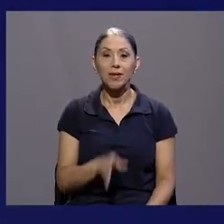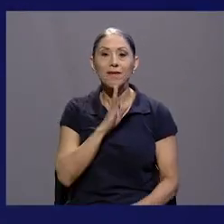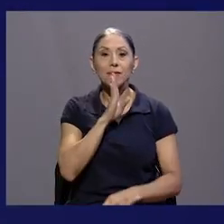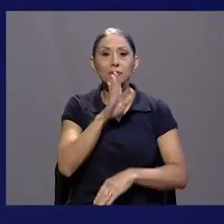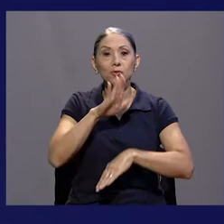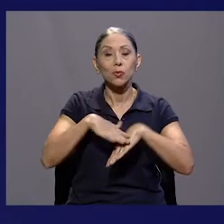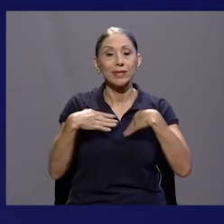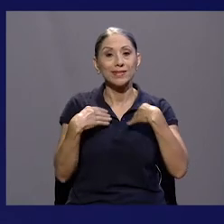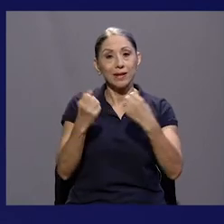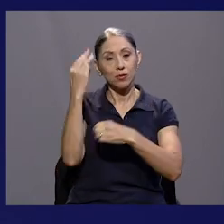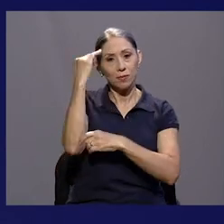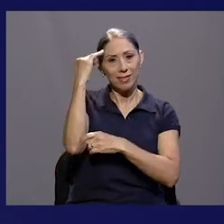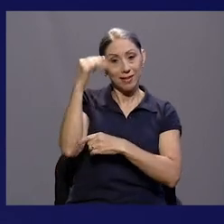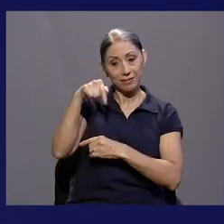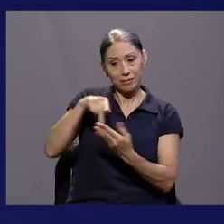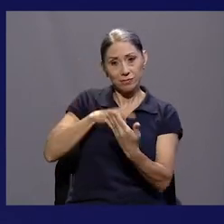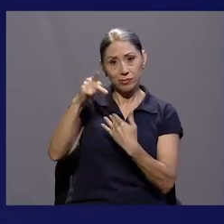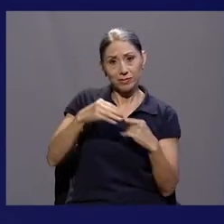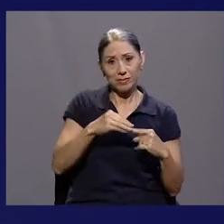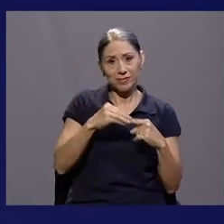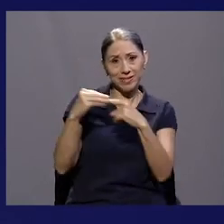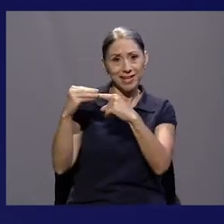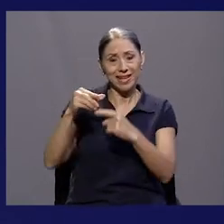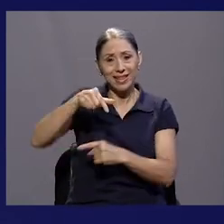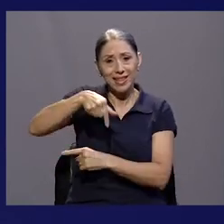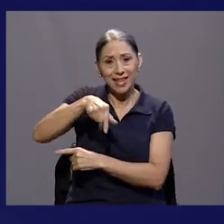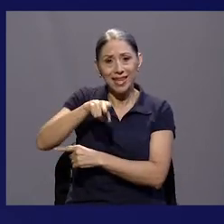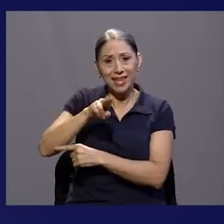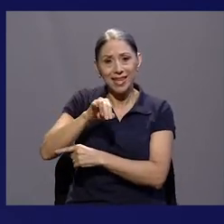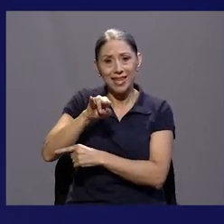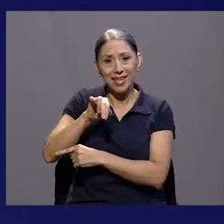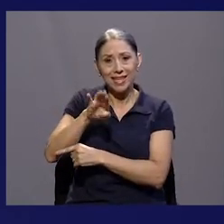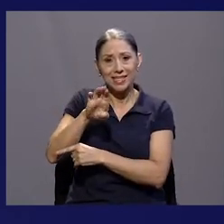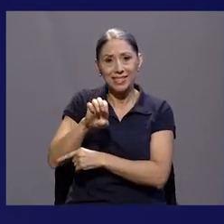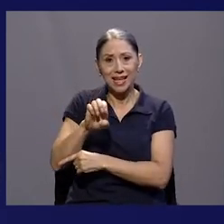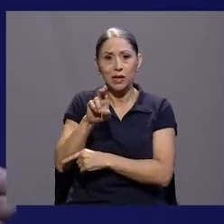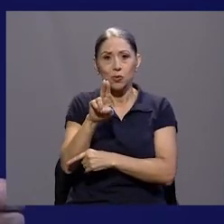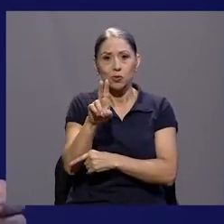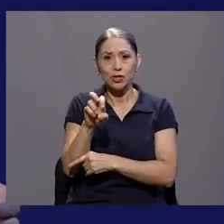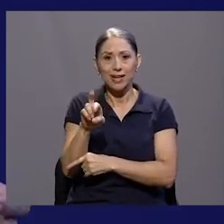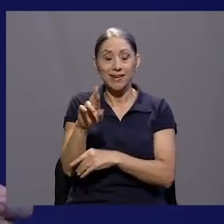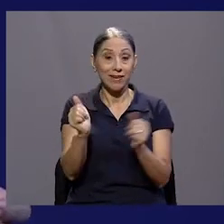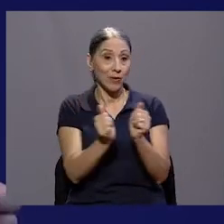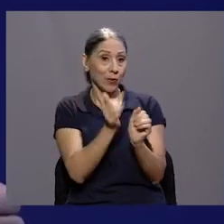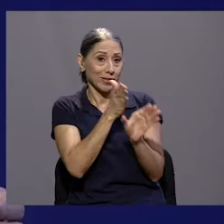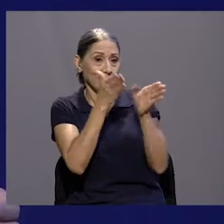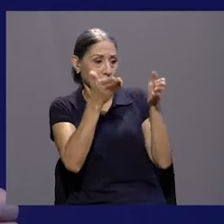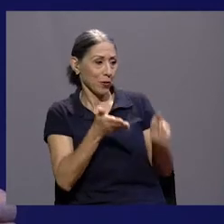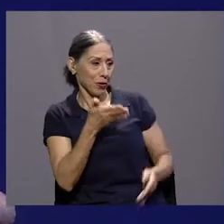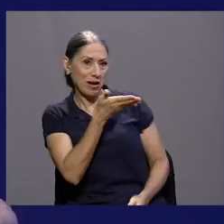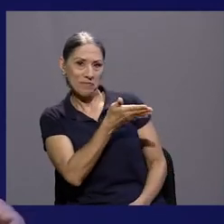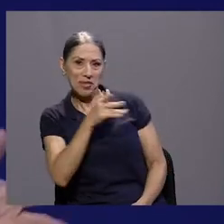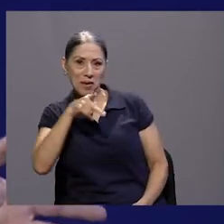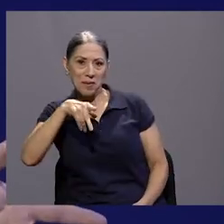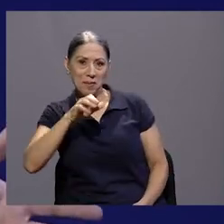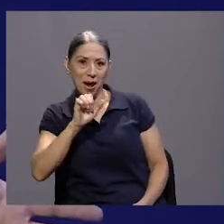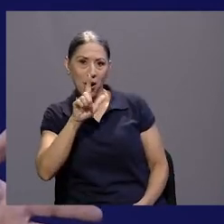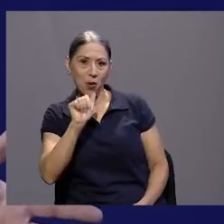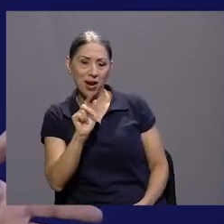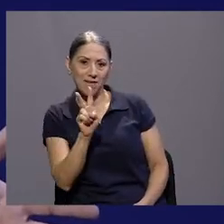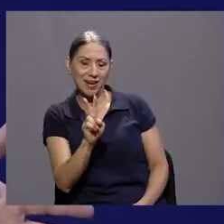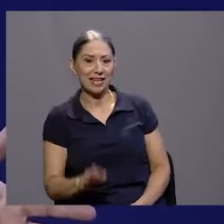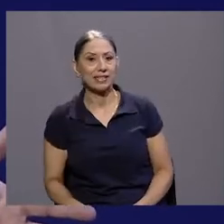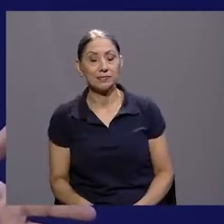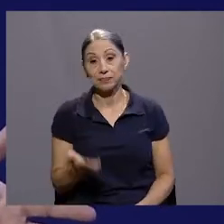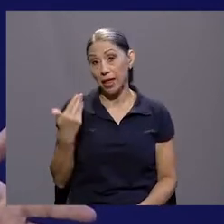hablamos de salud mental en este programa especial de 15 se recuerda psicóloga paola vargas y al final del primer